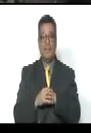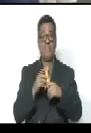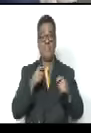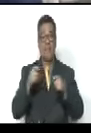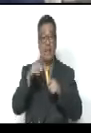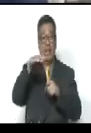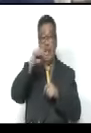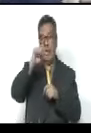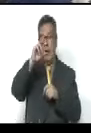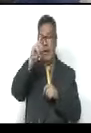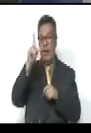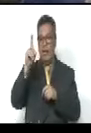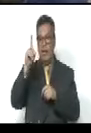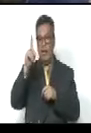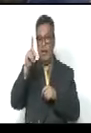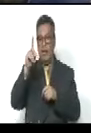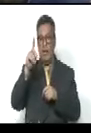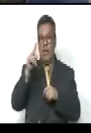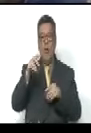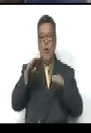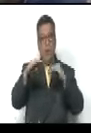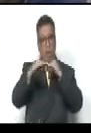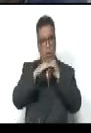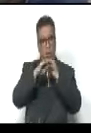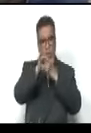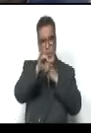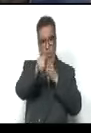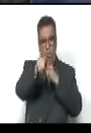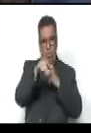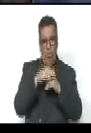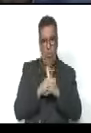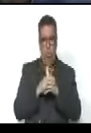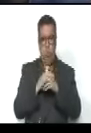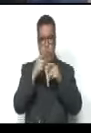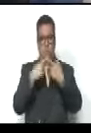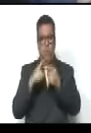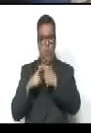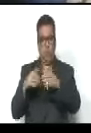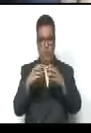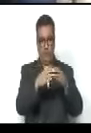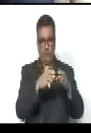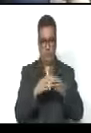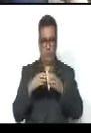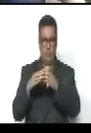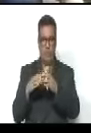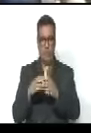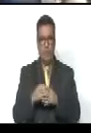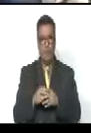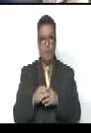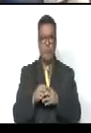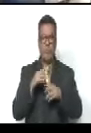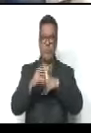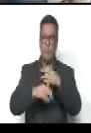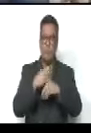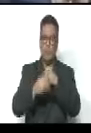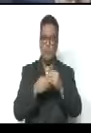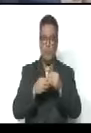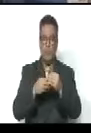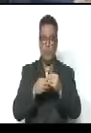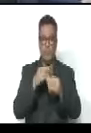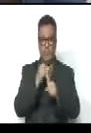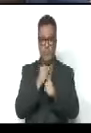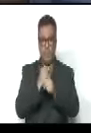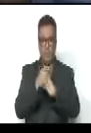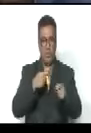Acción Democrática, al igual que los demás partidos que hacemos vida